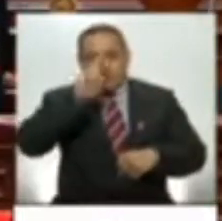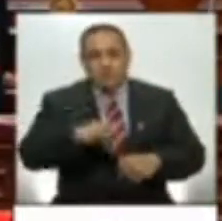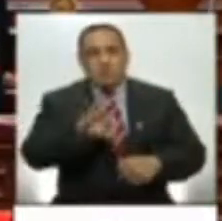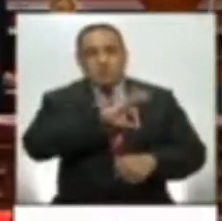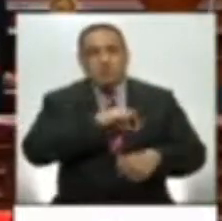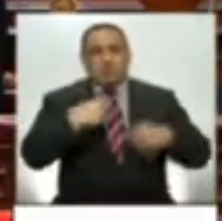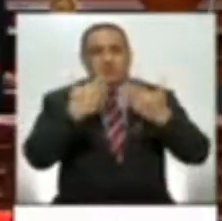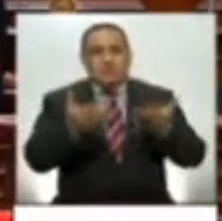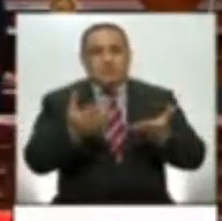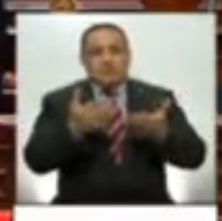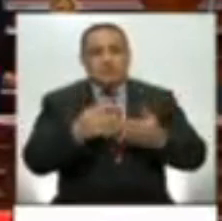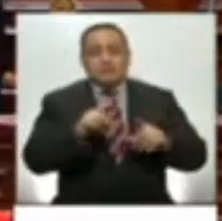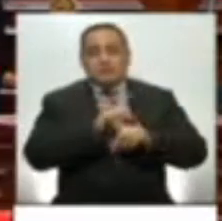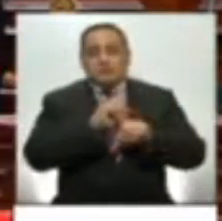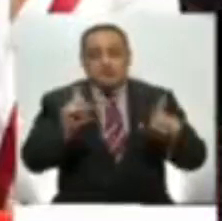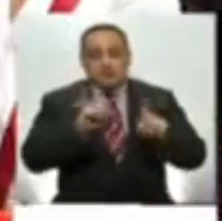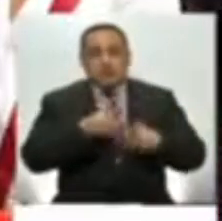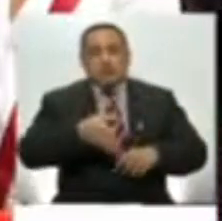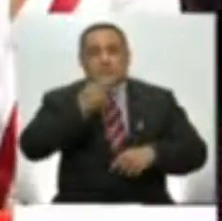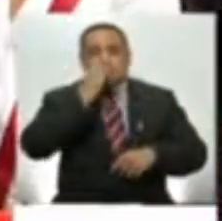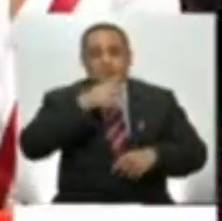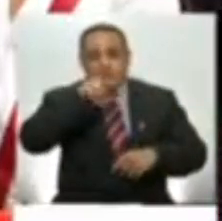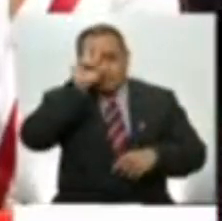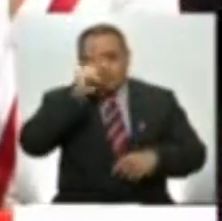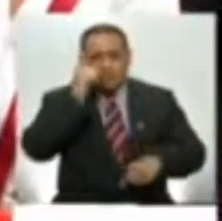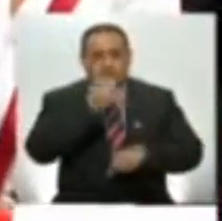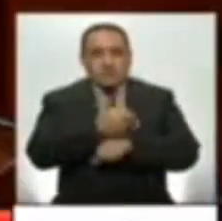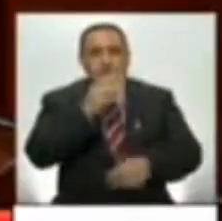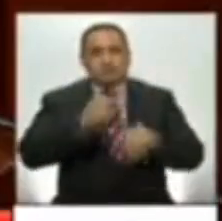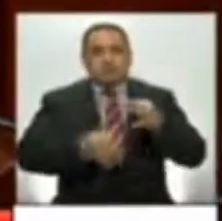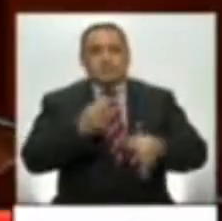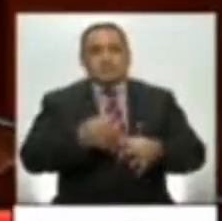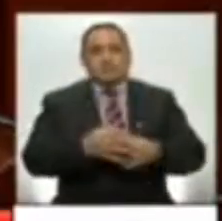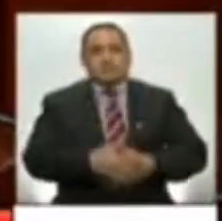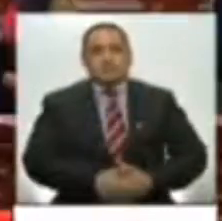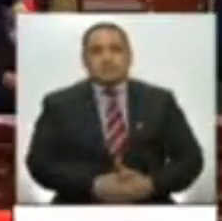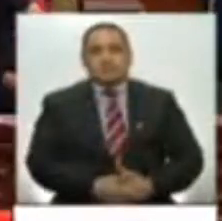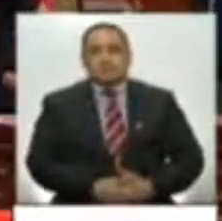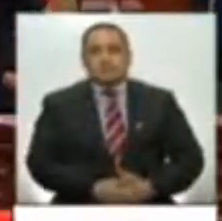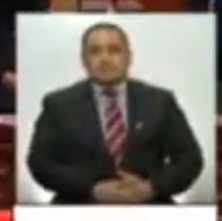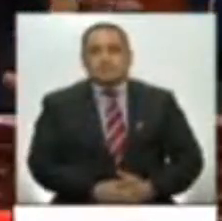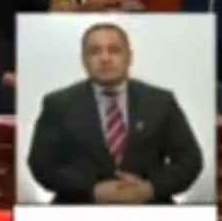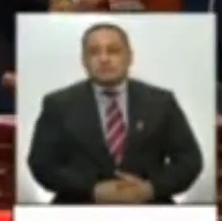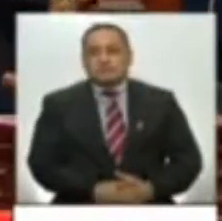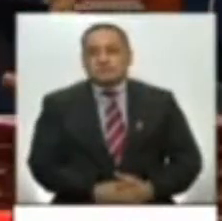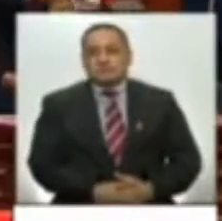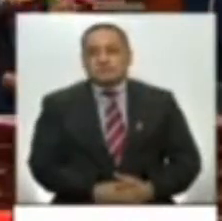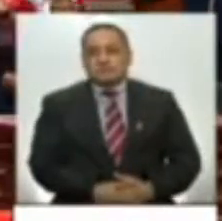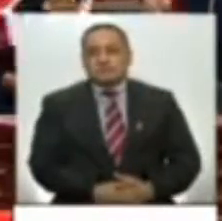lo aprendan, sino que él y la nación se lo demanden.